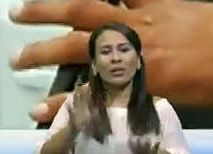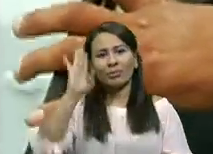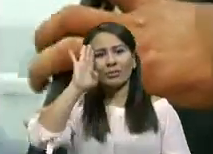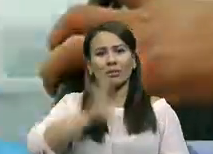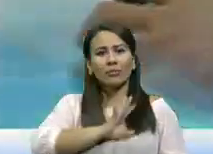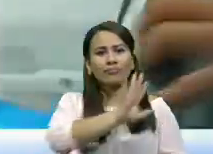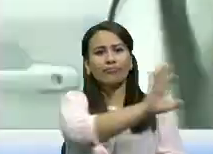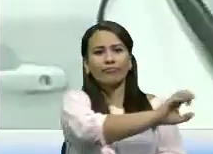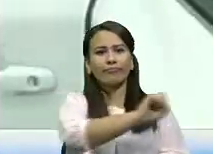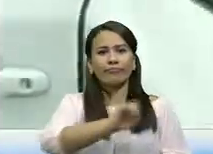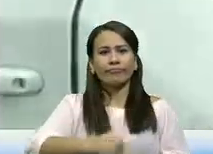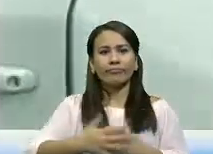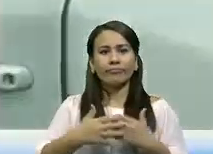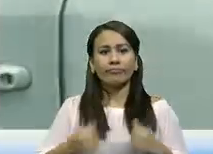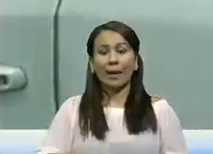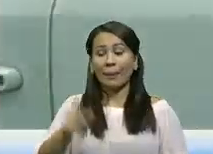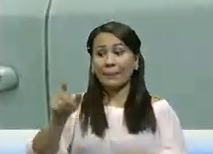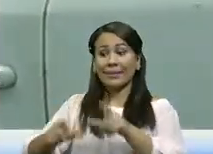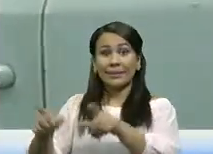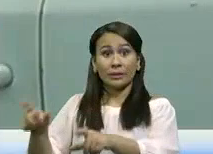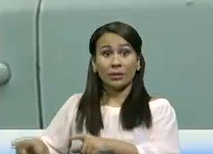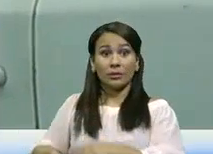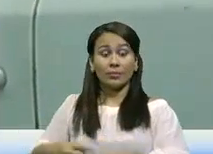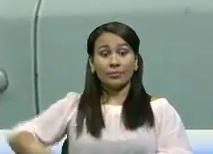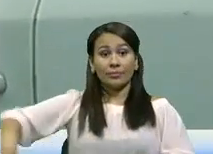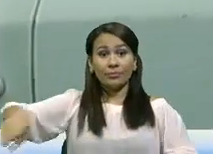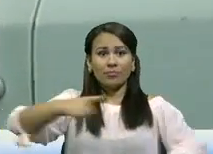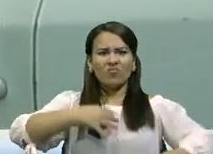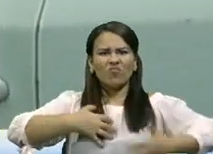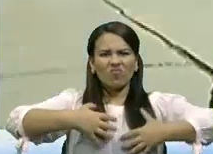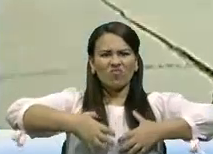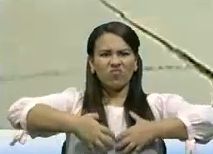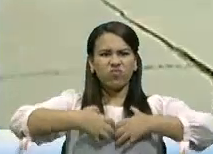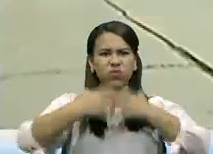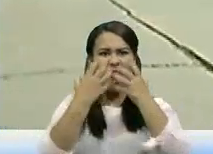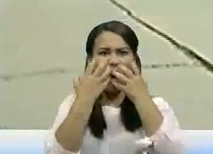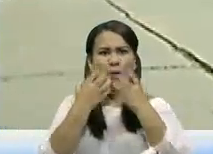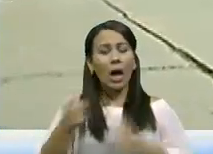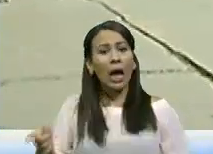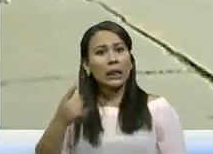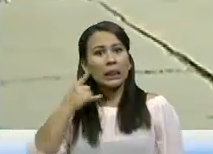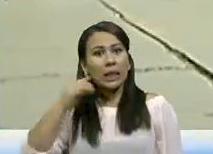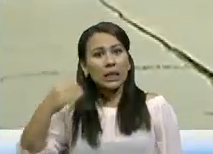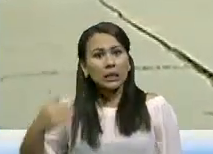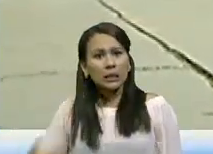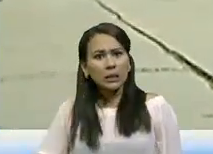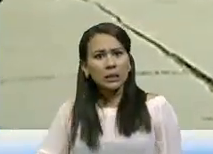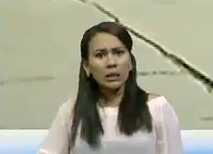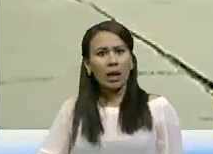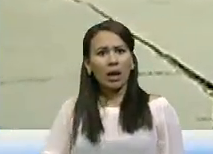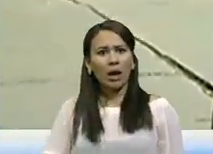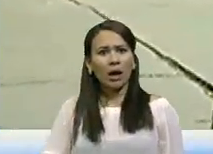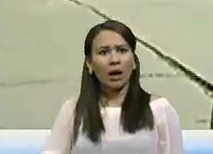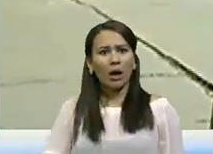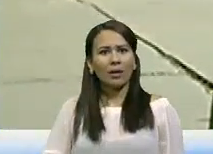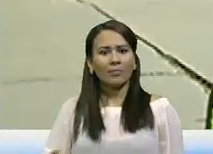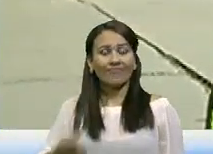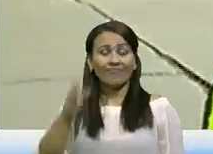lugar estaban los moradores del sector indignados por una menor que posiblemente había